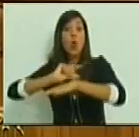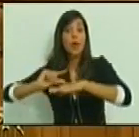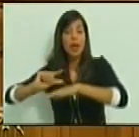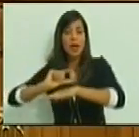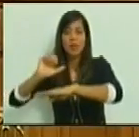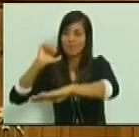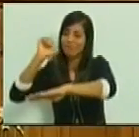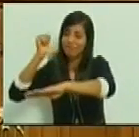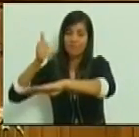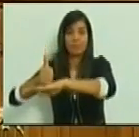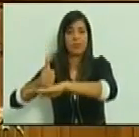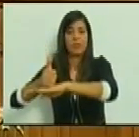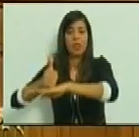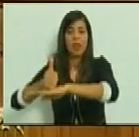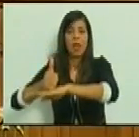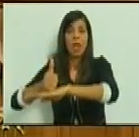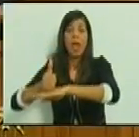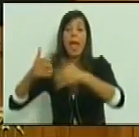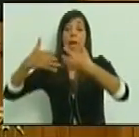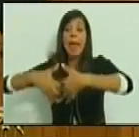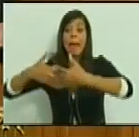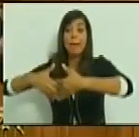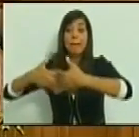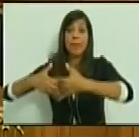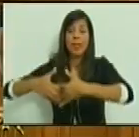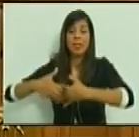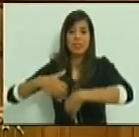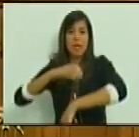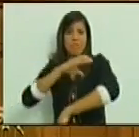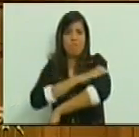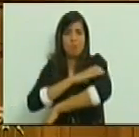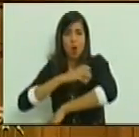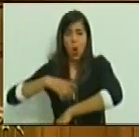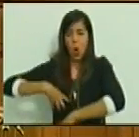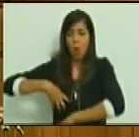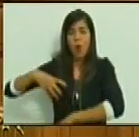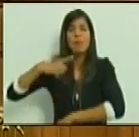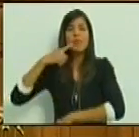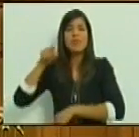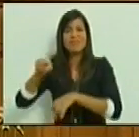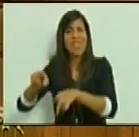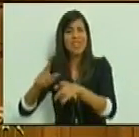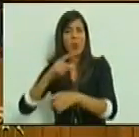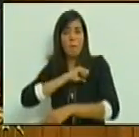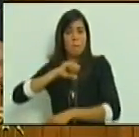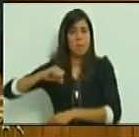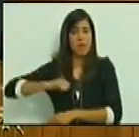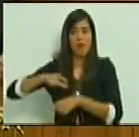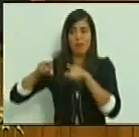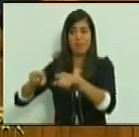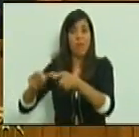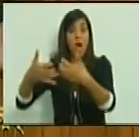de parte del sector privado, que era el sector vinculado al sector terciario, actividades